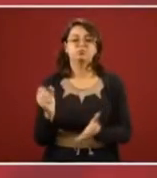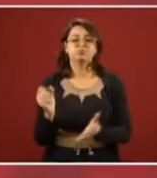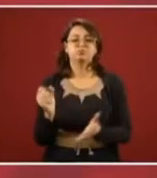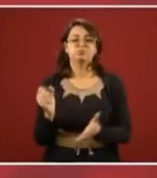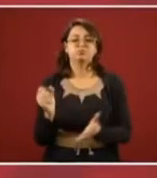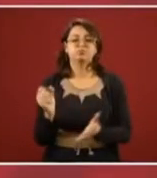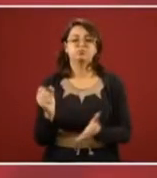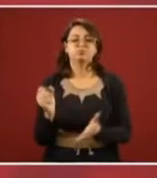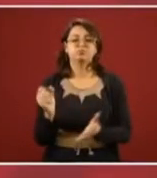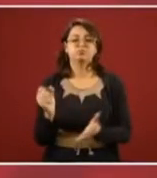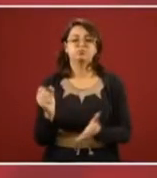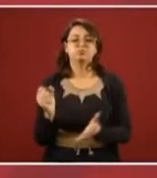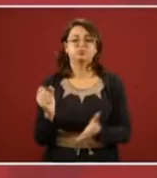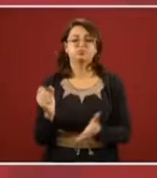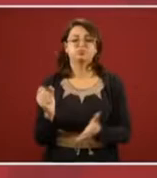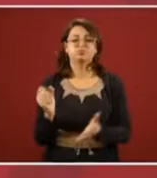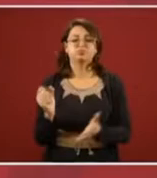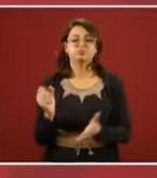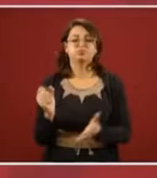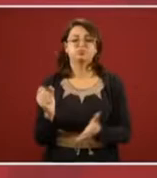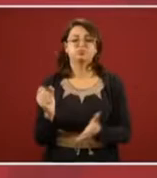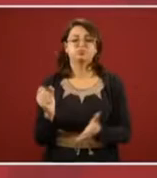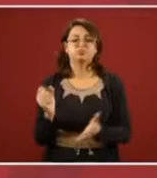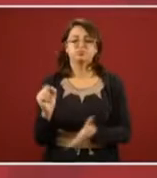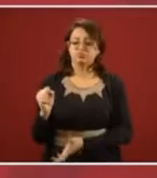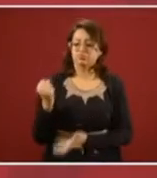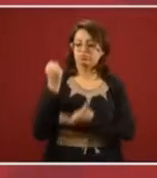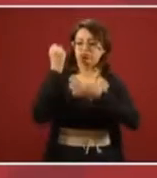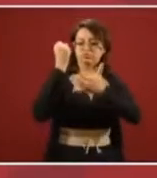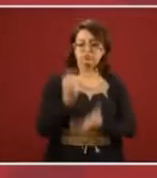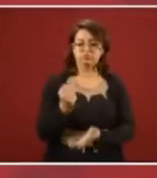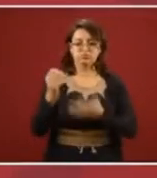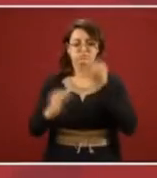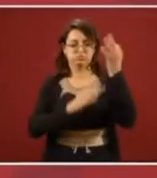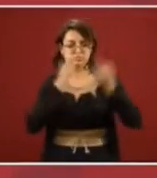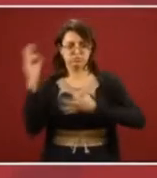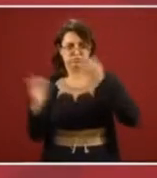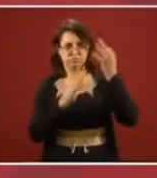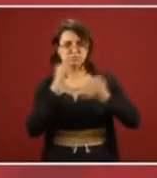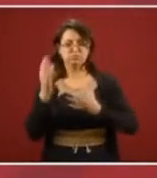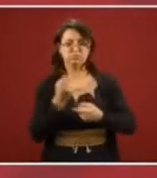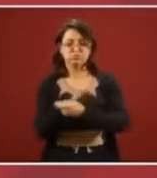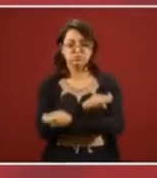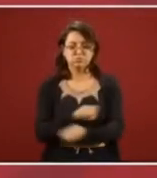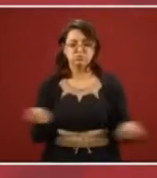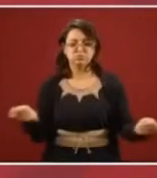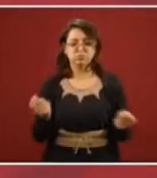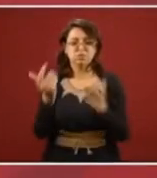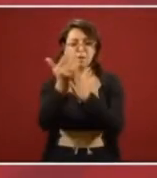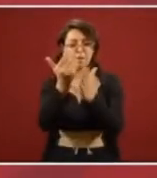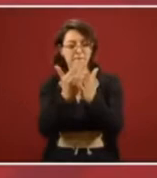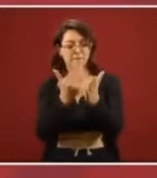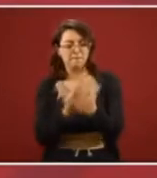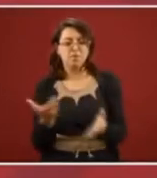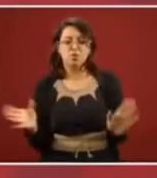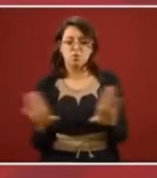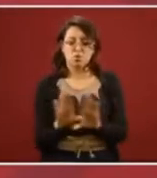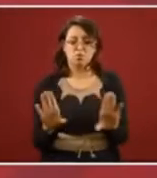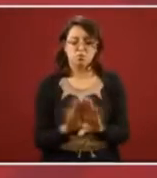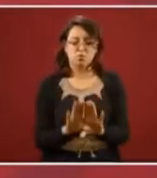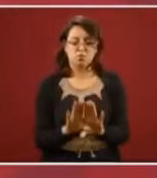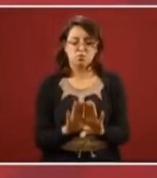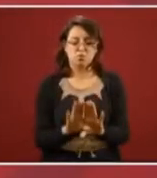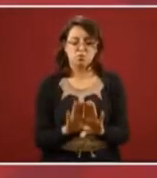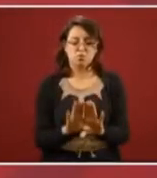audatex betis por virgen girls de los recursos maneja el